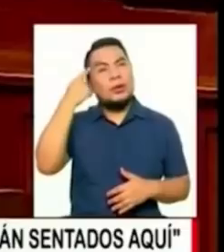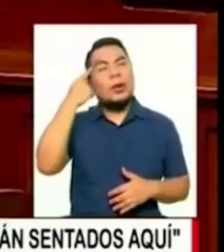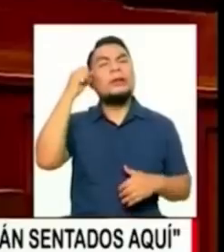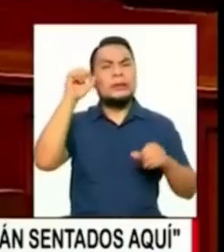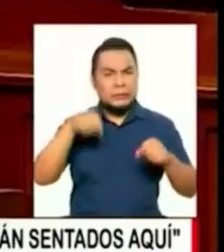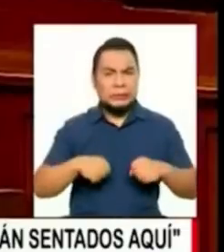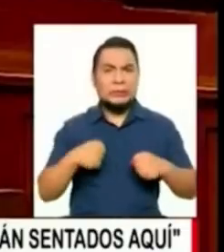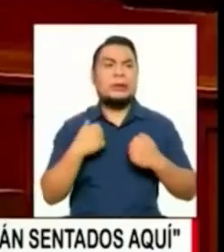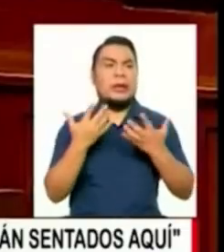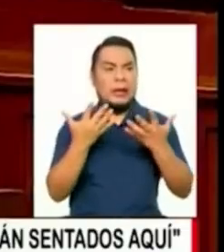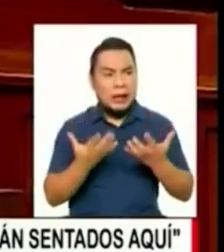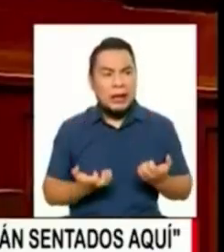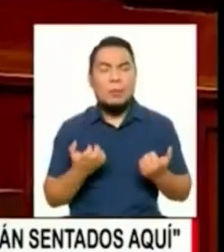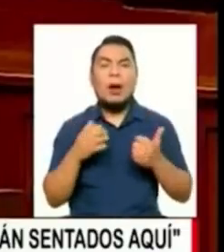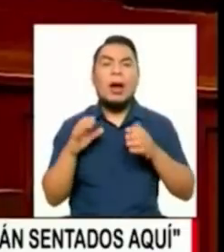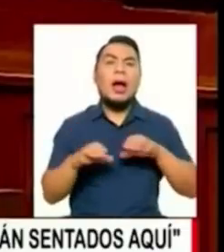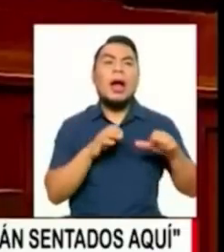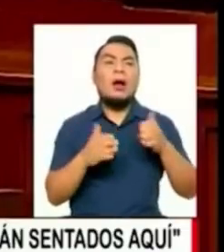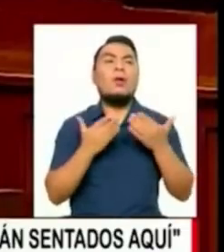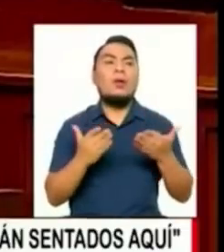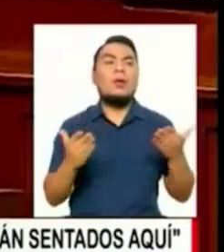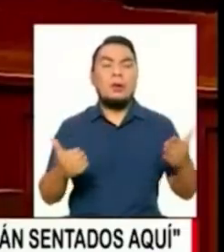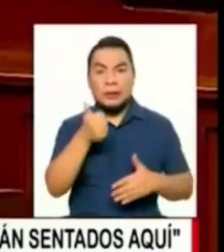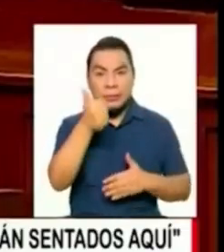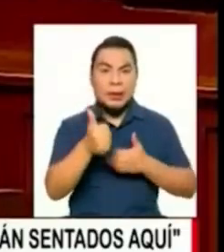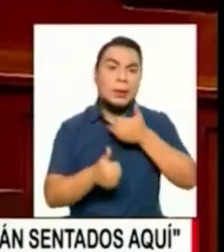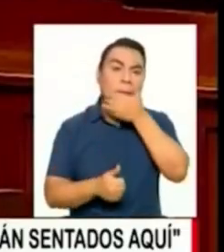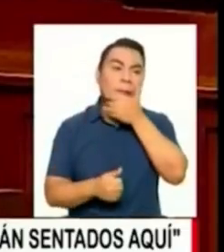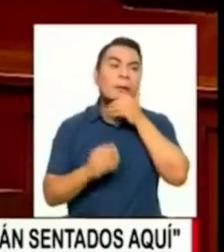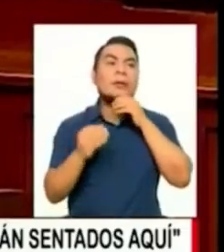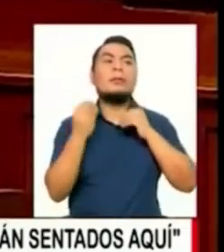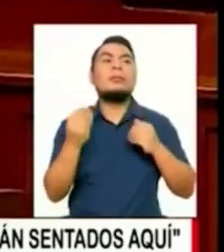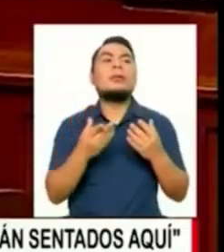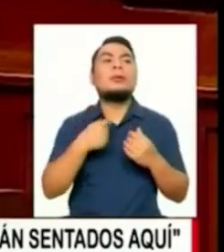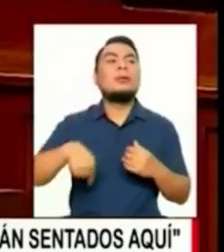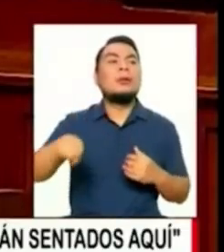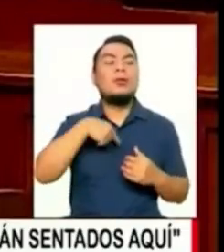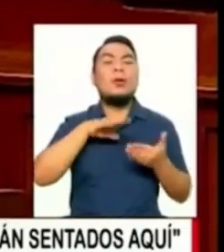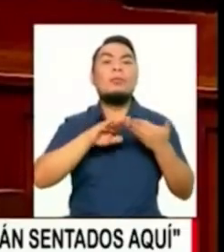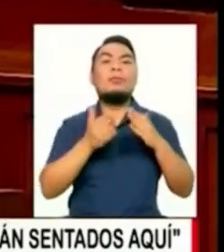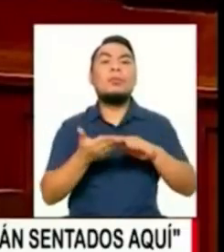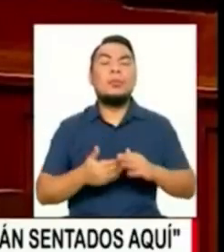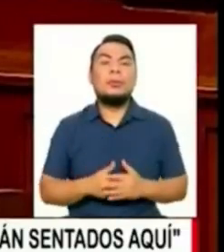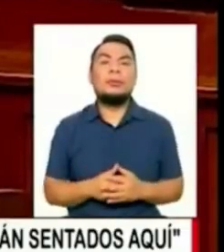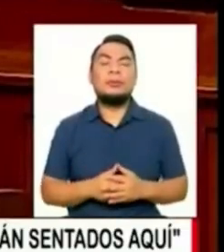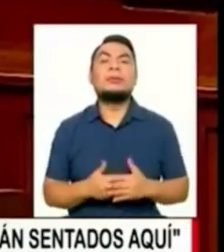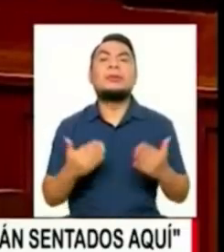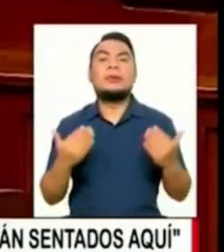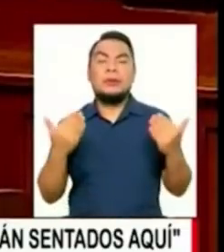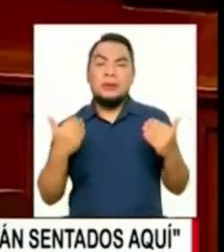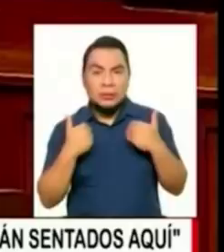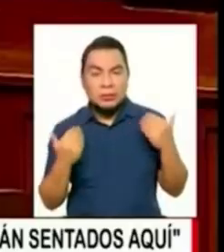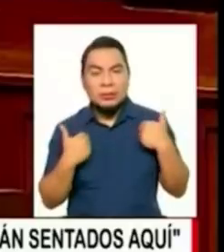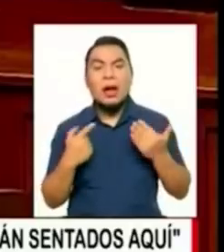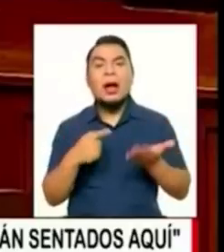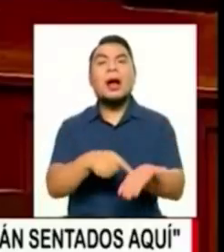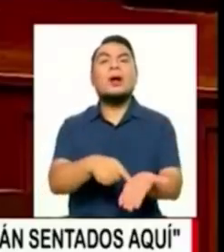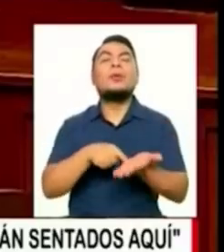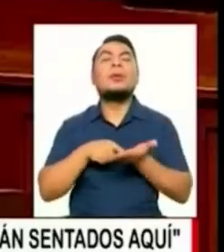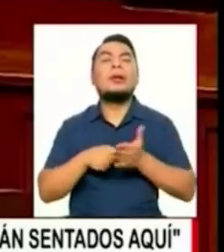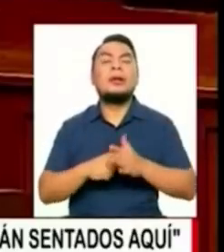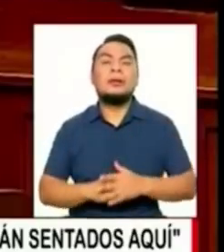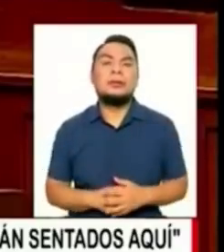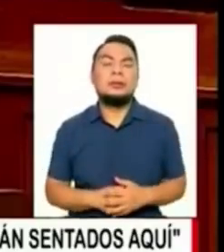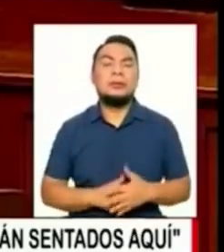de que si queremos hacer las cosas bien por nuestra población, tenemos la